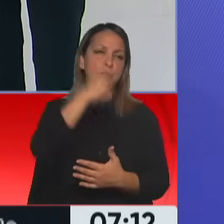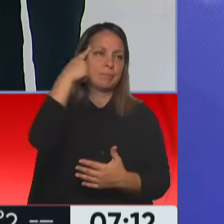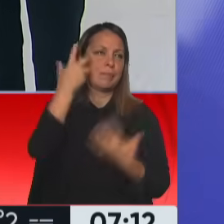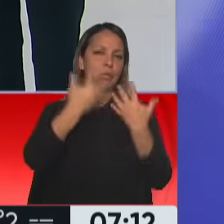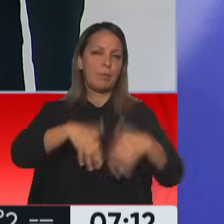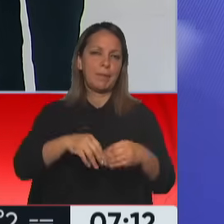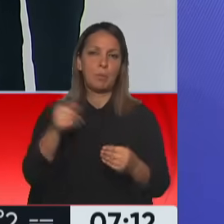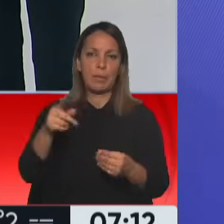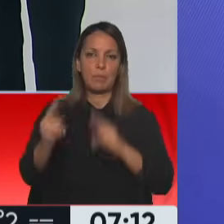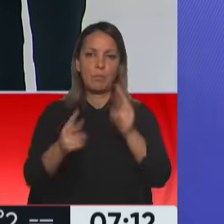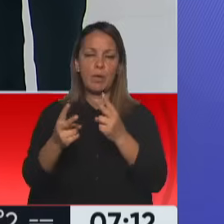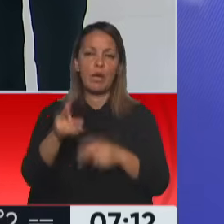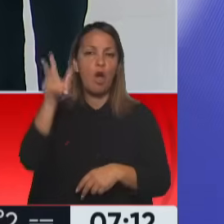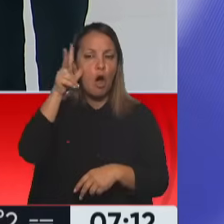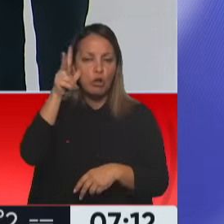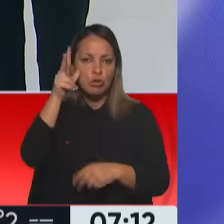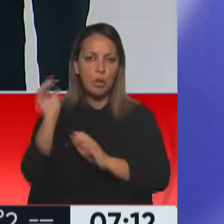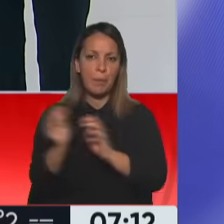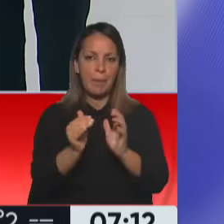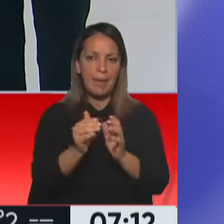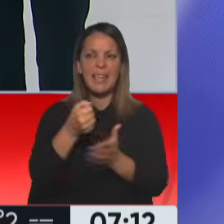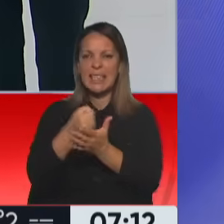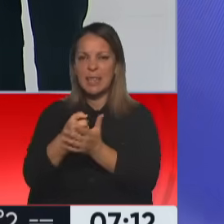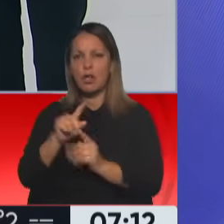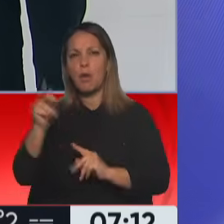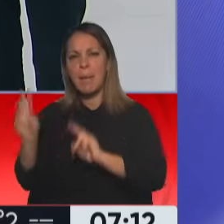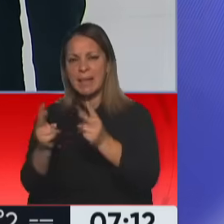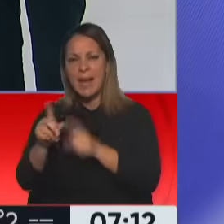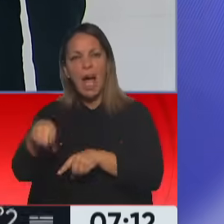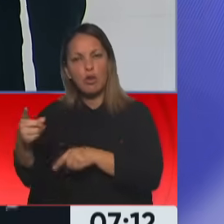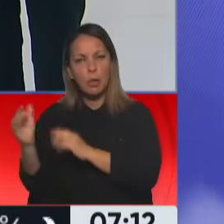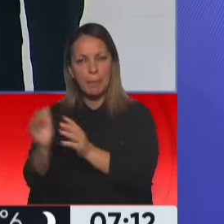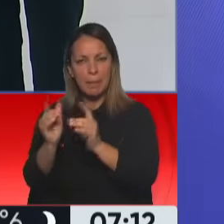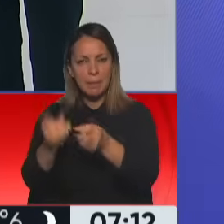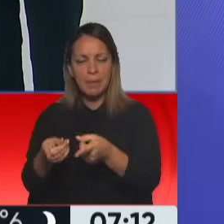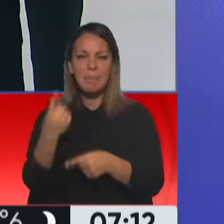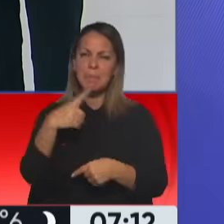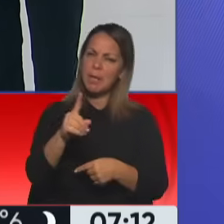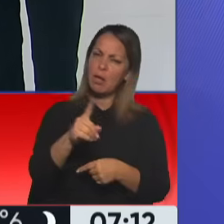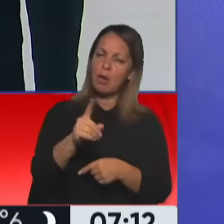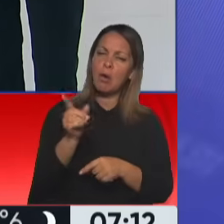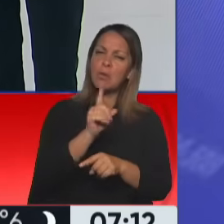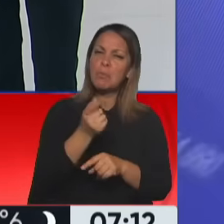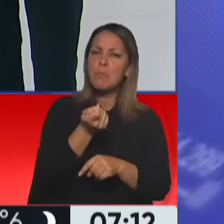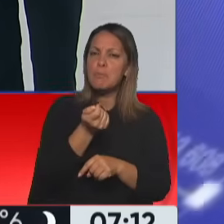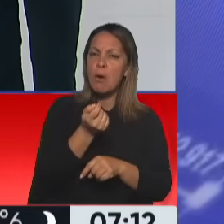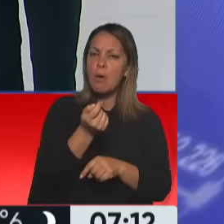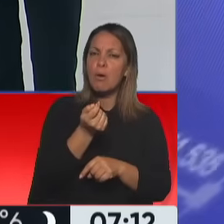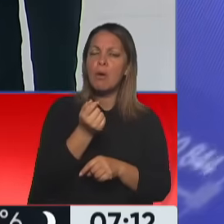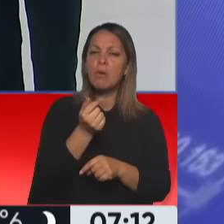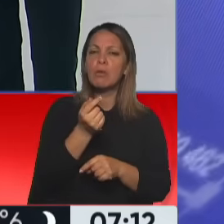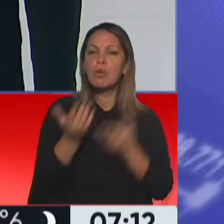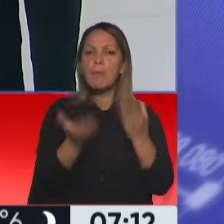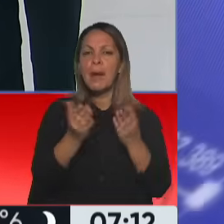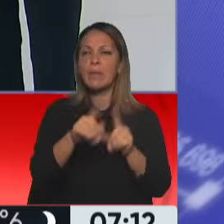a 5 criaturas, intentó asesinar a otras 8. Ahora, ¿no quedó flaca la condena con respecto al resto de quienes estaban